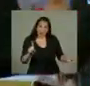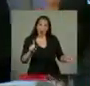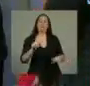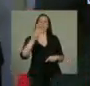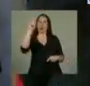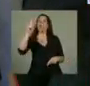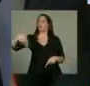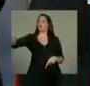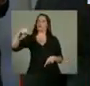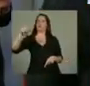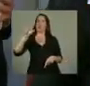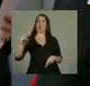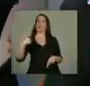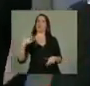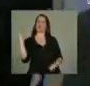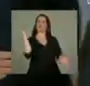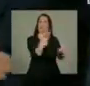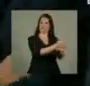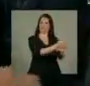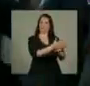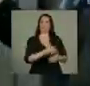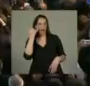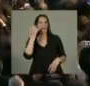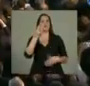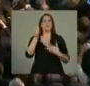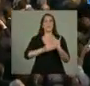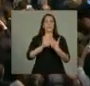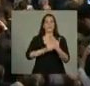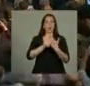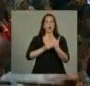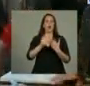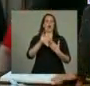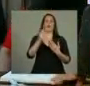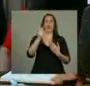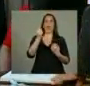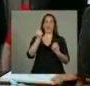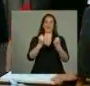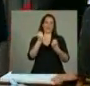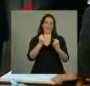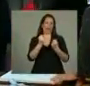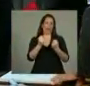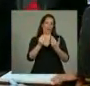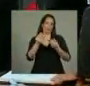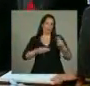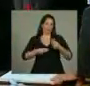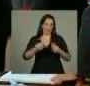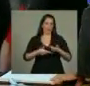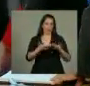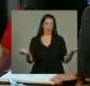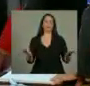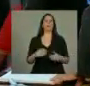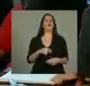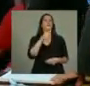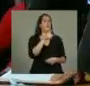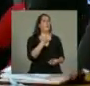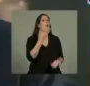poco lo llamaba Kicillof, tenía diálogo directamente con un ministro, ahora se ha de alguna manera atomizado el área de económico. ¿Cuál es el referente suyo